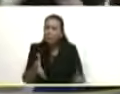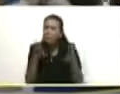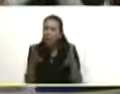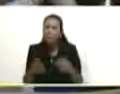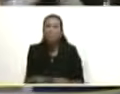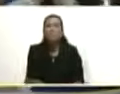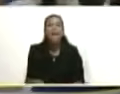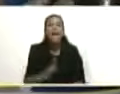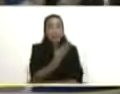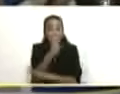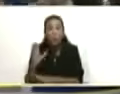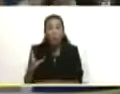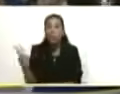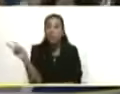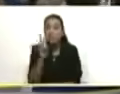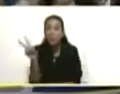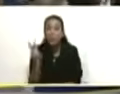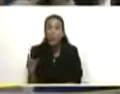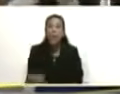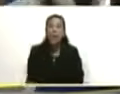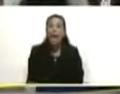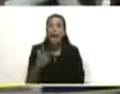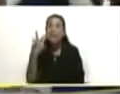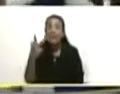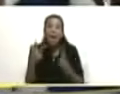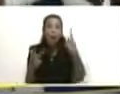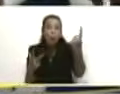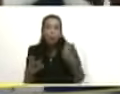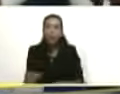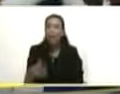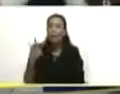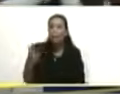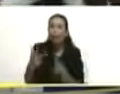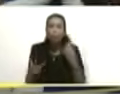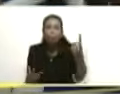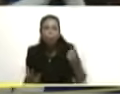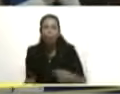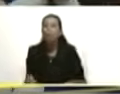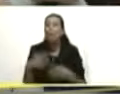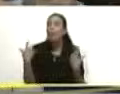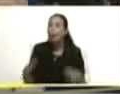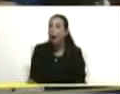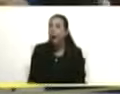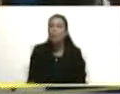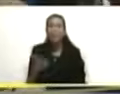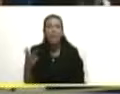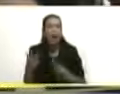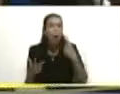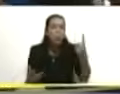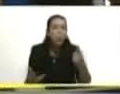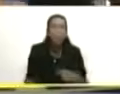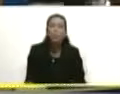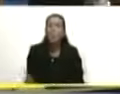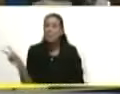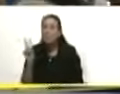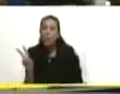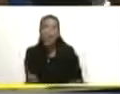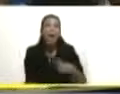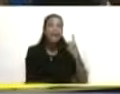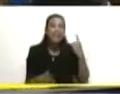los Tiburones número, de Venezuela. Ese número está sonando, 3-1. 3-1. 3-1. Este año hay